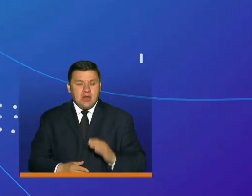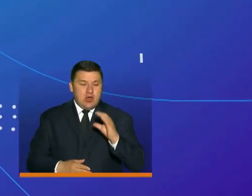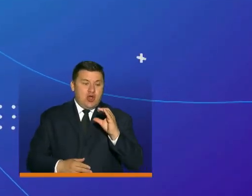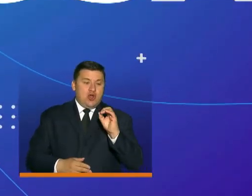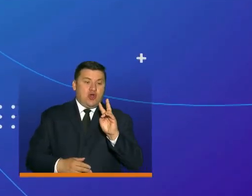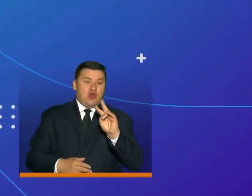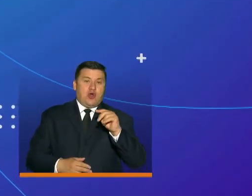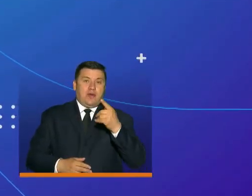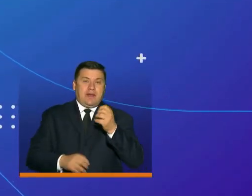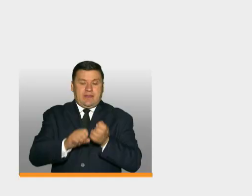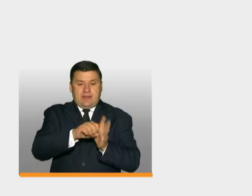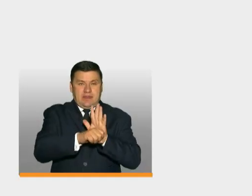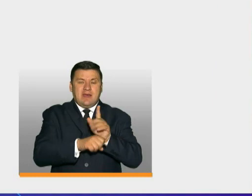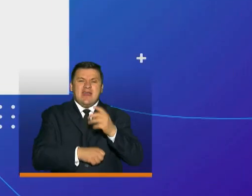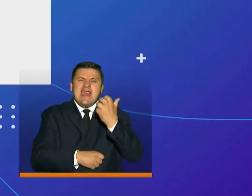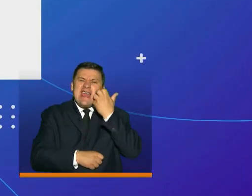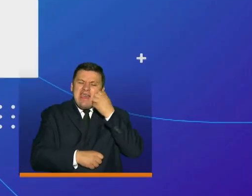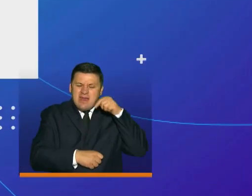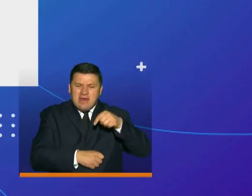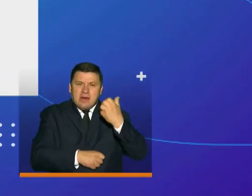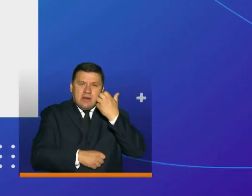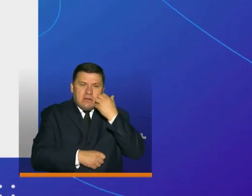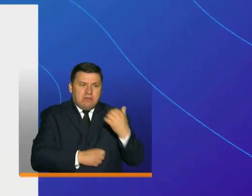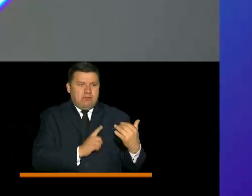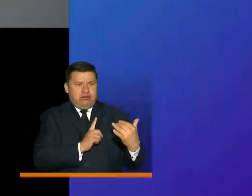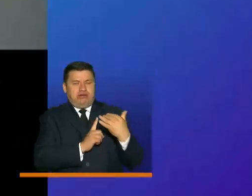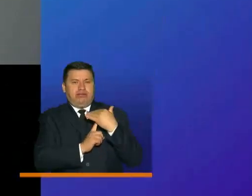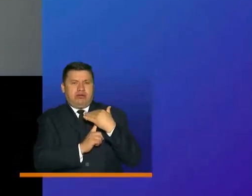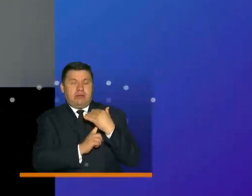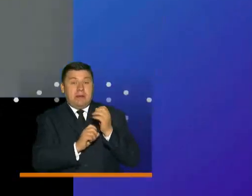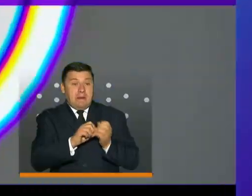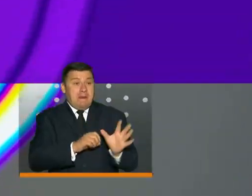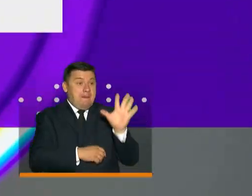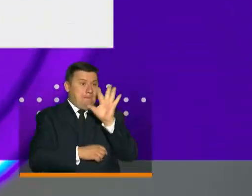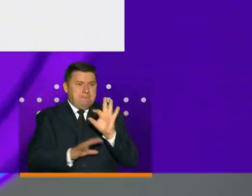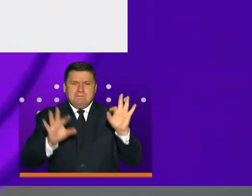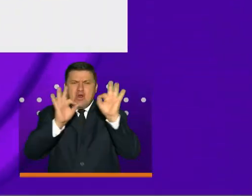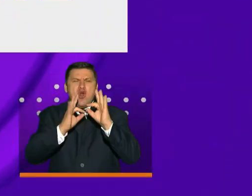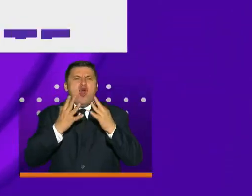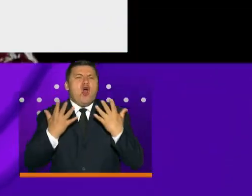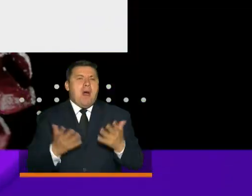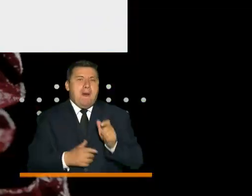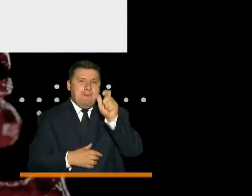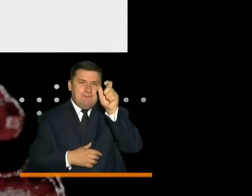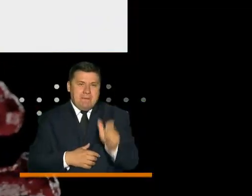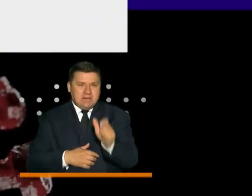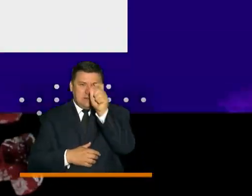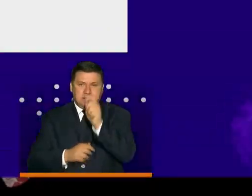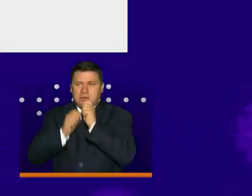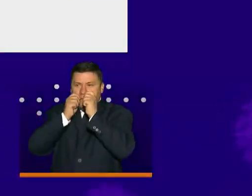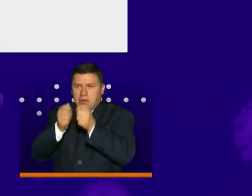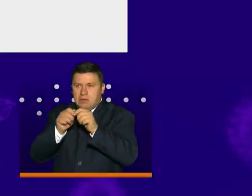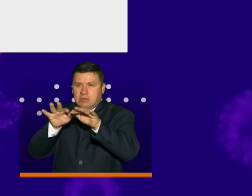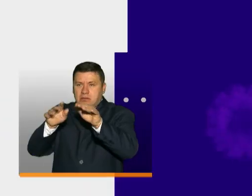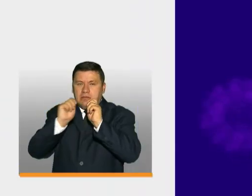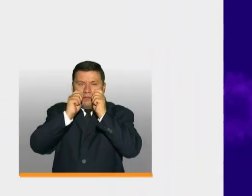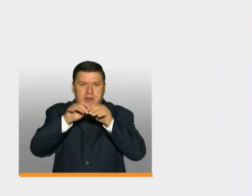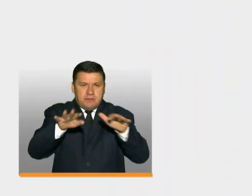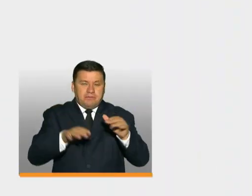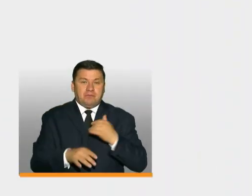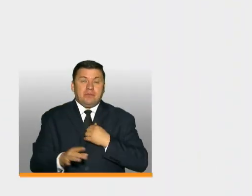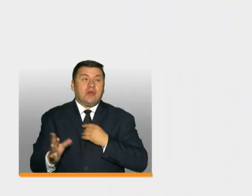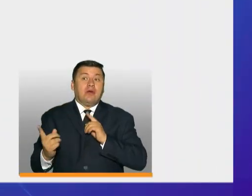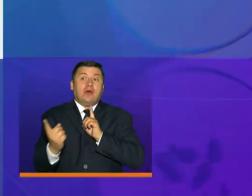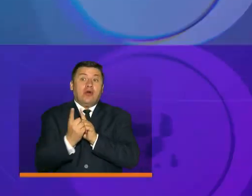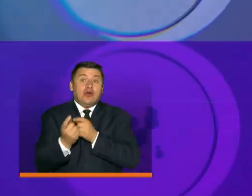COVID-19 es la enfermedad infecciosa causada por el SARS-CoV-2. Este virus se propaga principalmente de persona a persona. Se da entre quienes están en